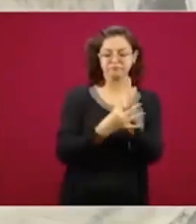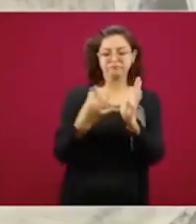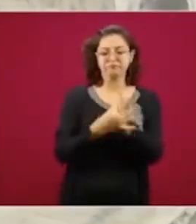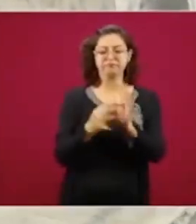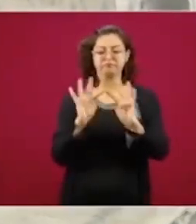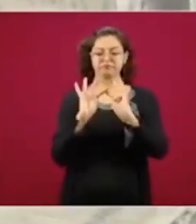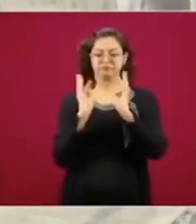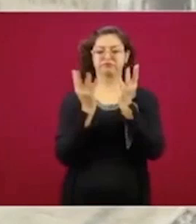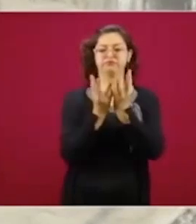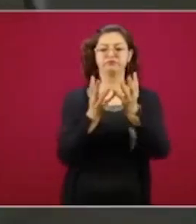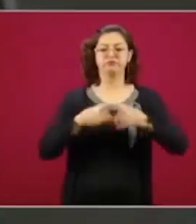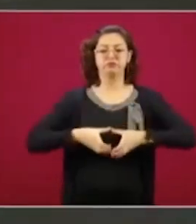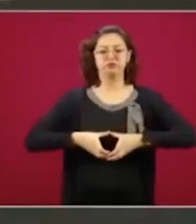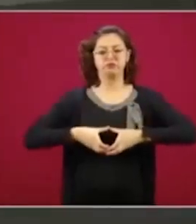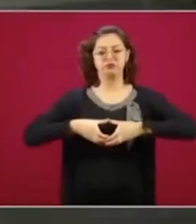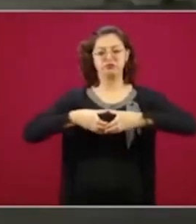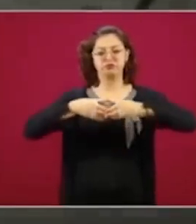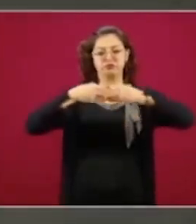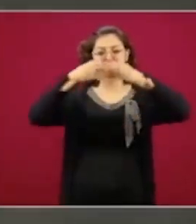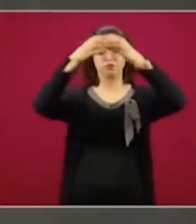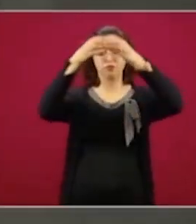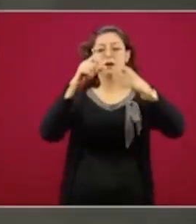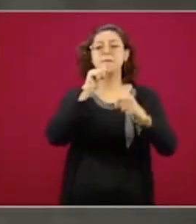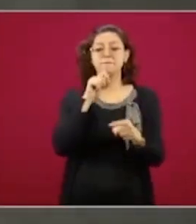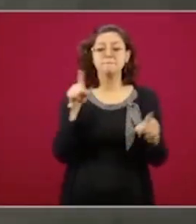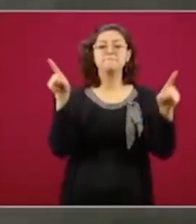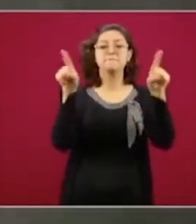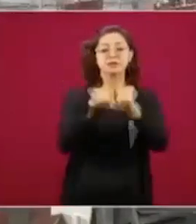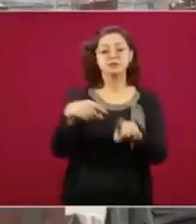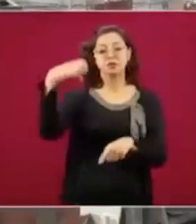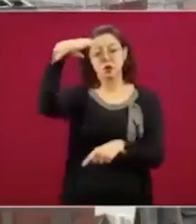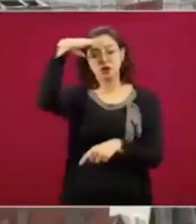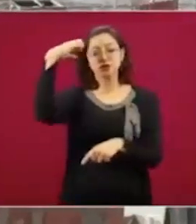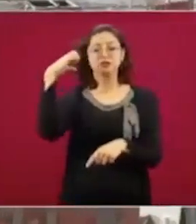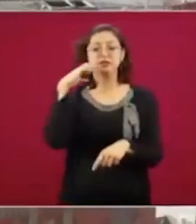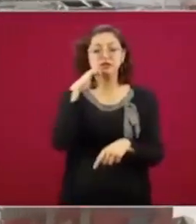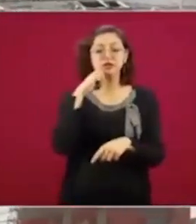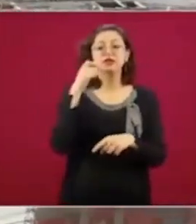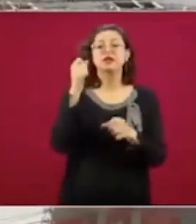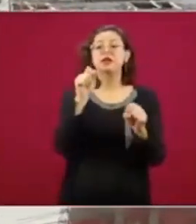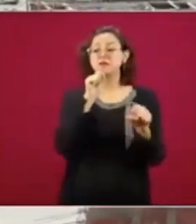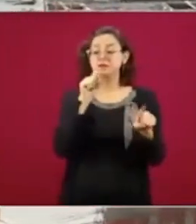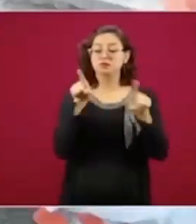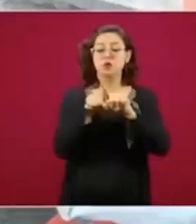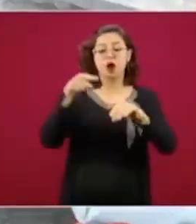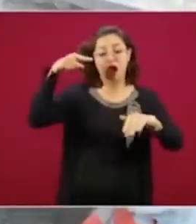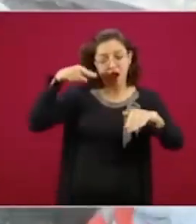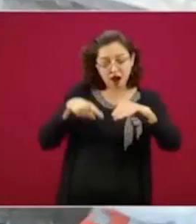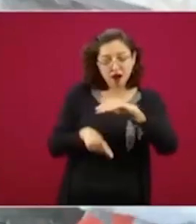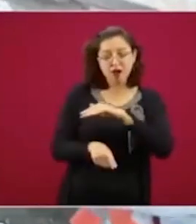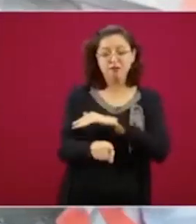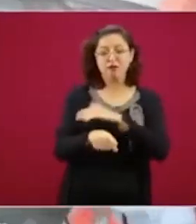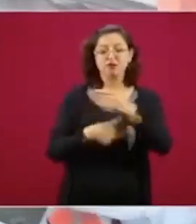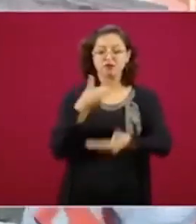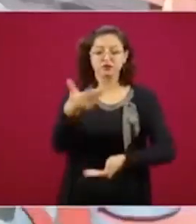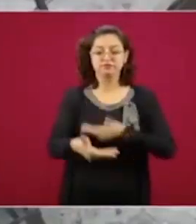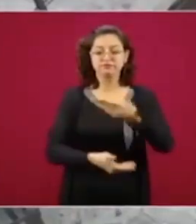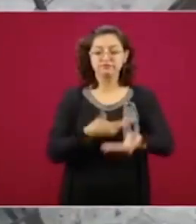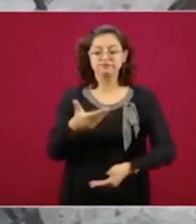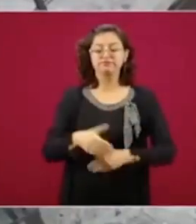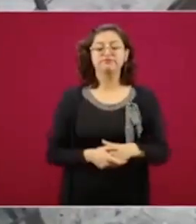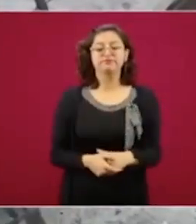de la torre de control, conformación del estacionamiento y afine de muros del sótano de servicios. A la fecha, se han generado